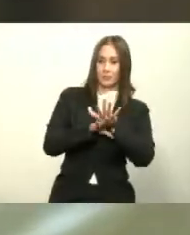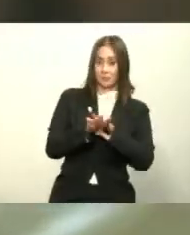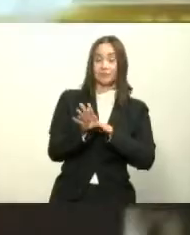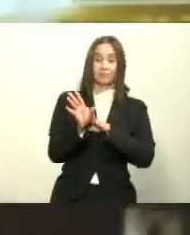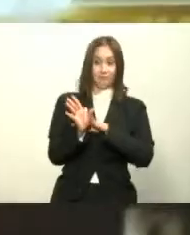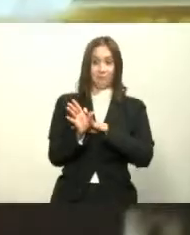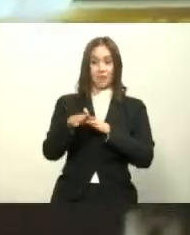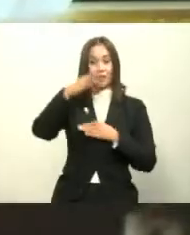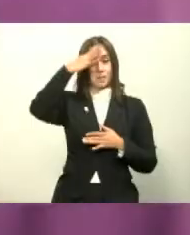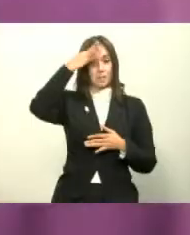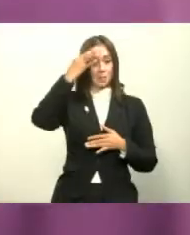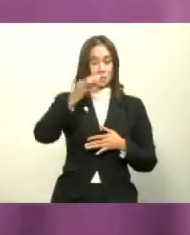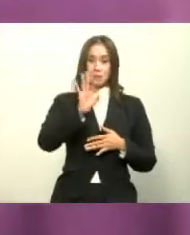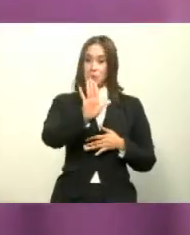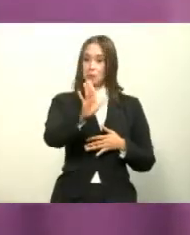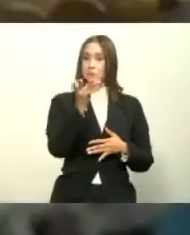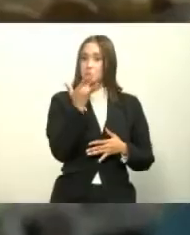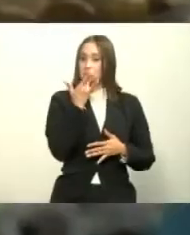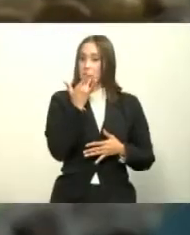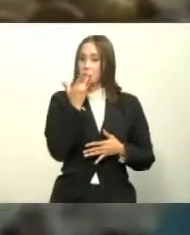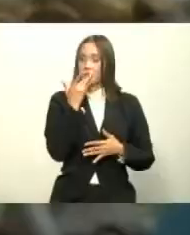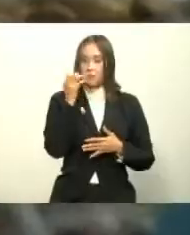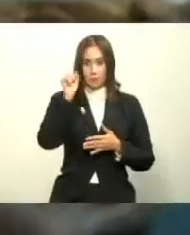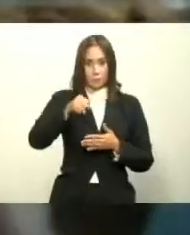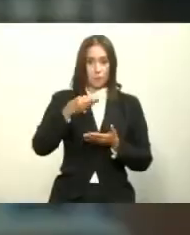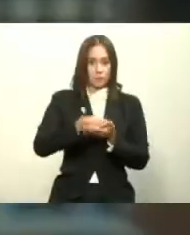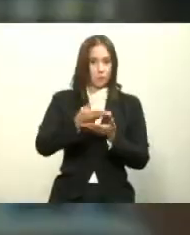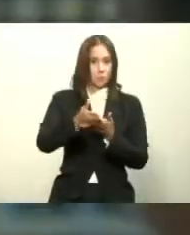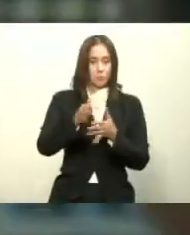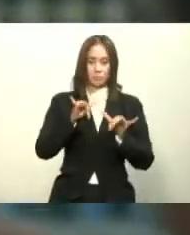270.200 bonos especiales, lo que se traduce en el